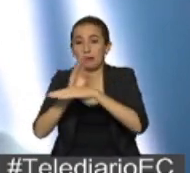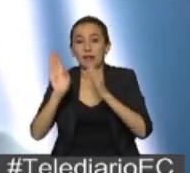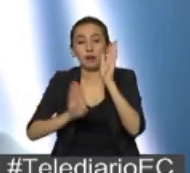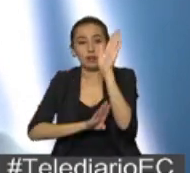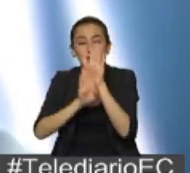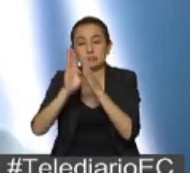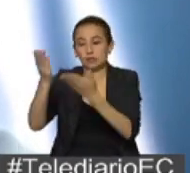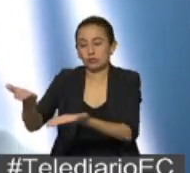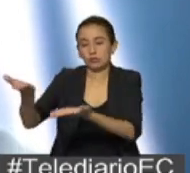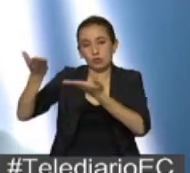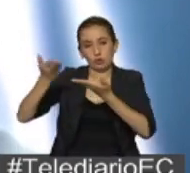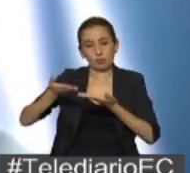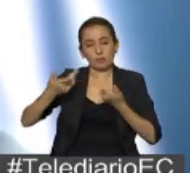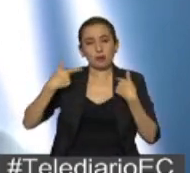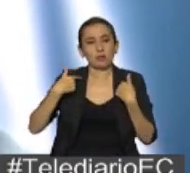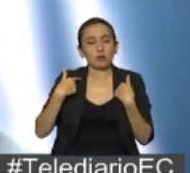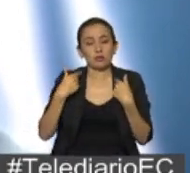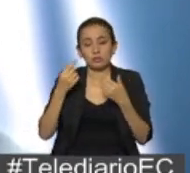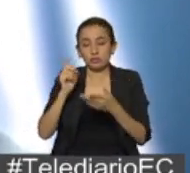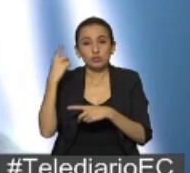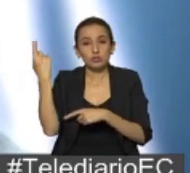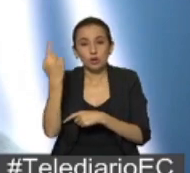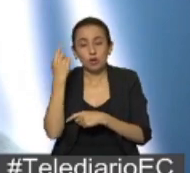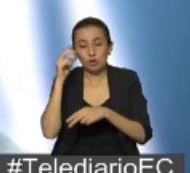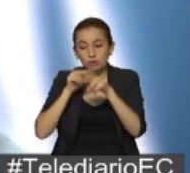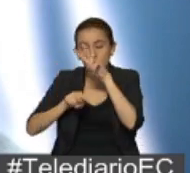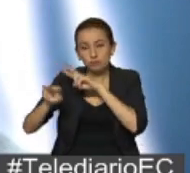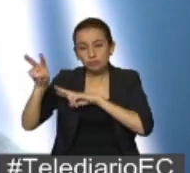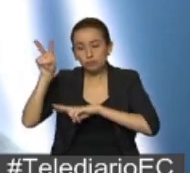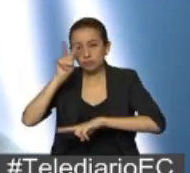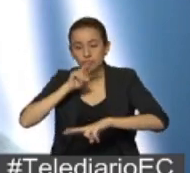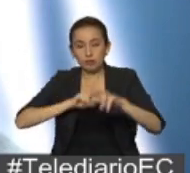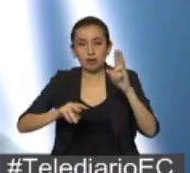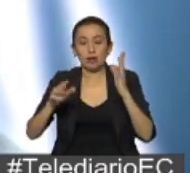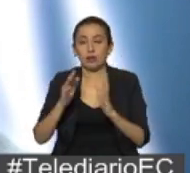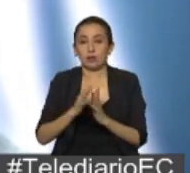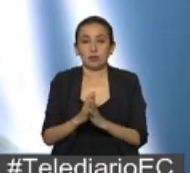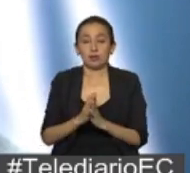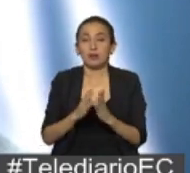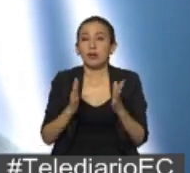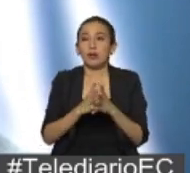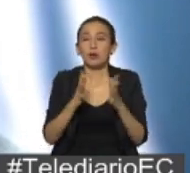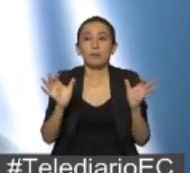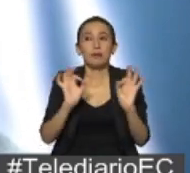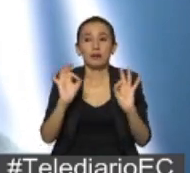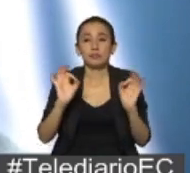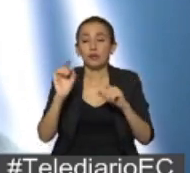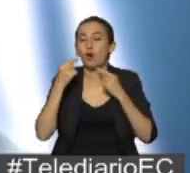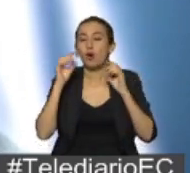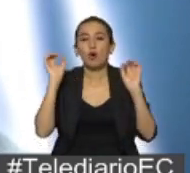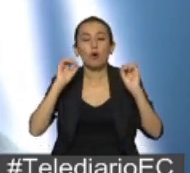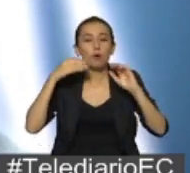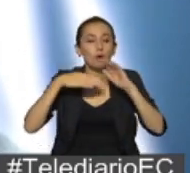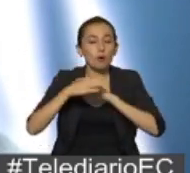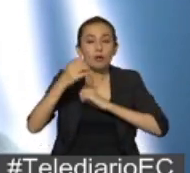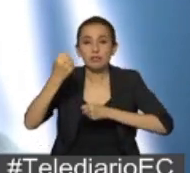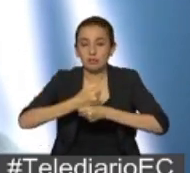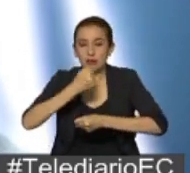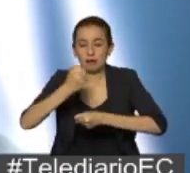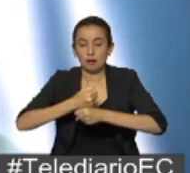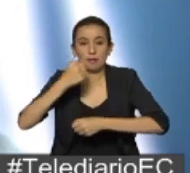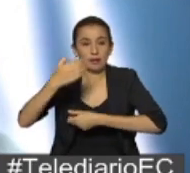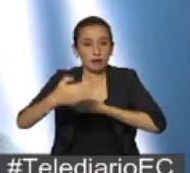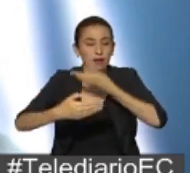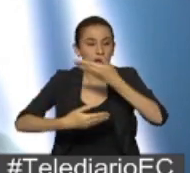tipo de accionar en medio de lo que está haciendo el gobierno autónomo descentralizado, mucho menos injerencia sobre el detalle de